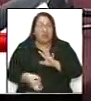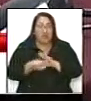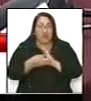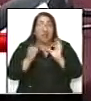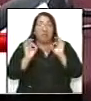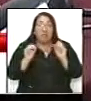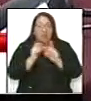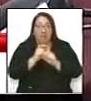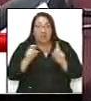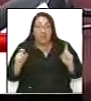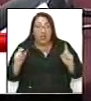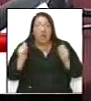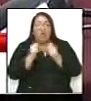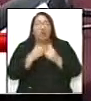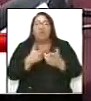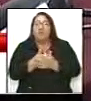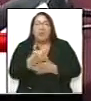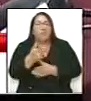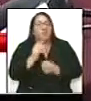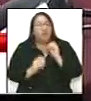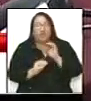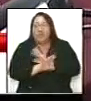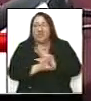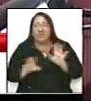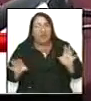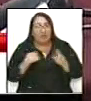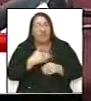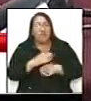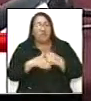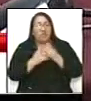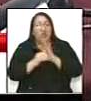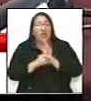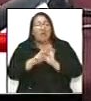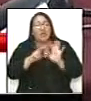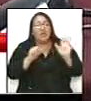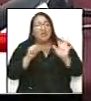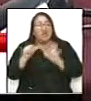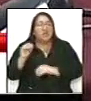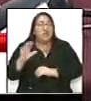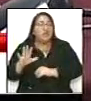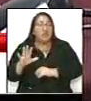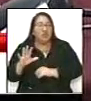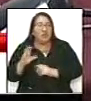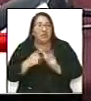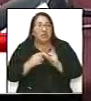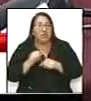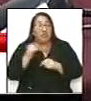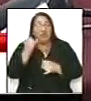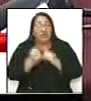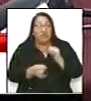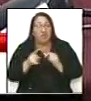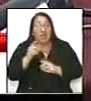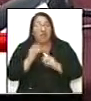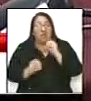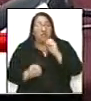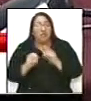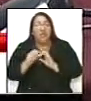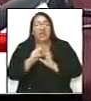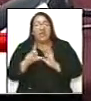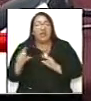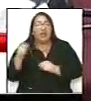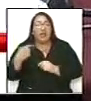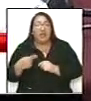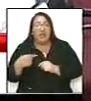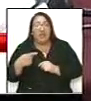misma frase: dicho impedimento no resulta aplicable a los beneficiarios de la ley 26.655. Finalmente, la modificación del literal G